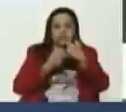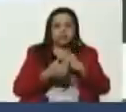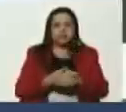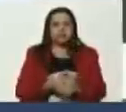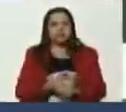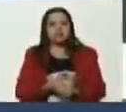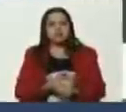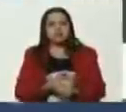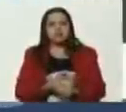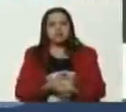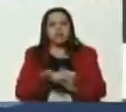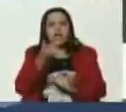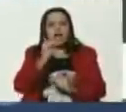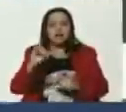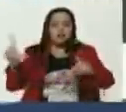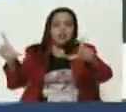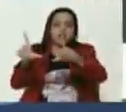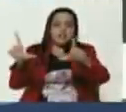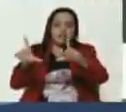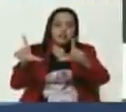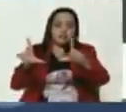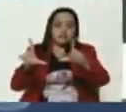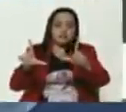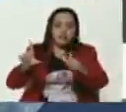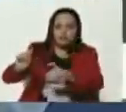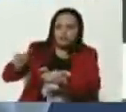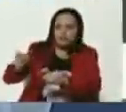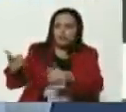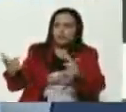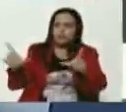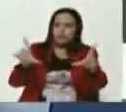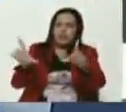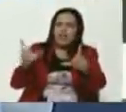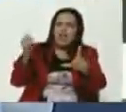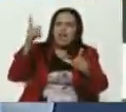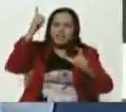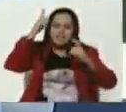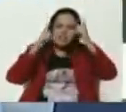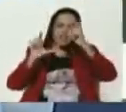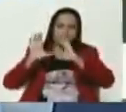ellos me tenían puesto en un televisor a Chávez